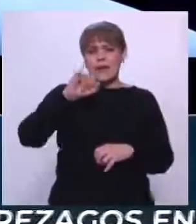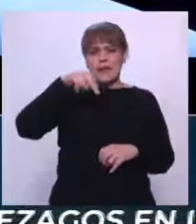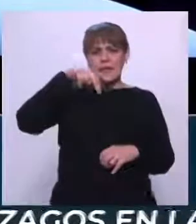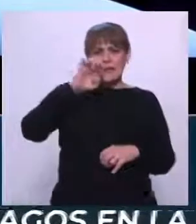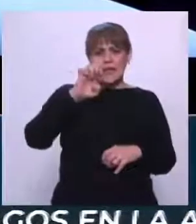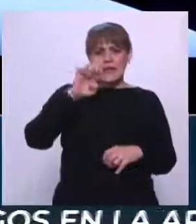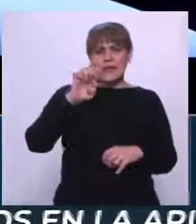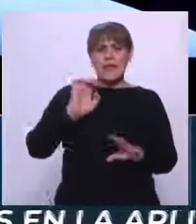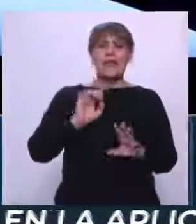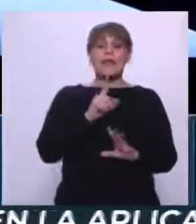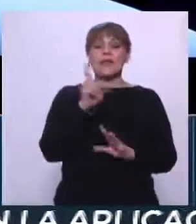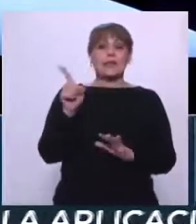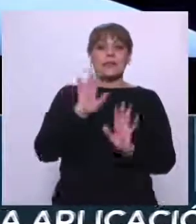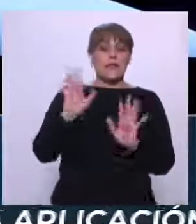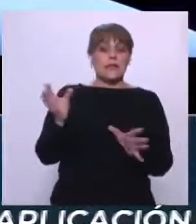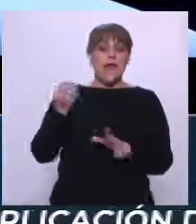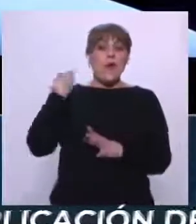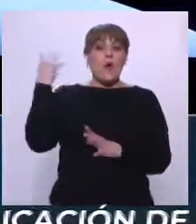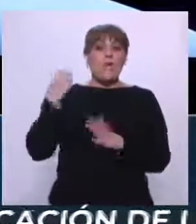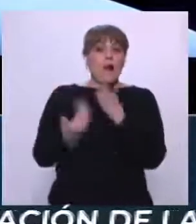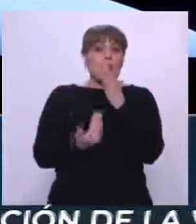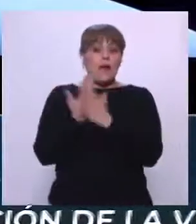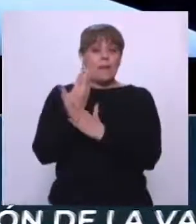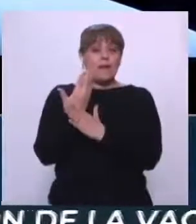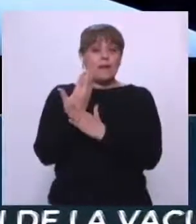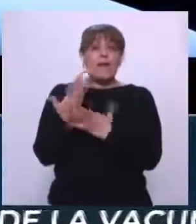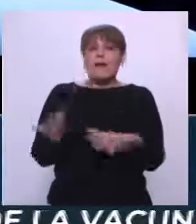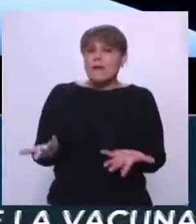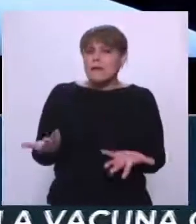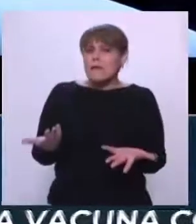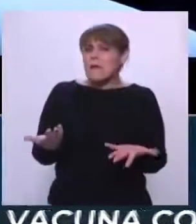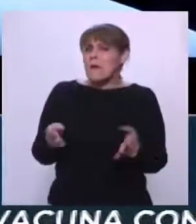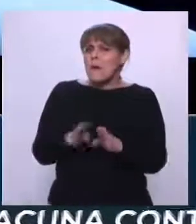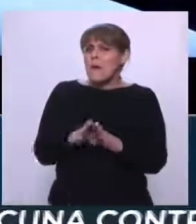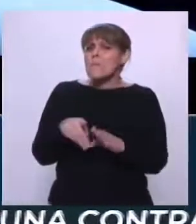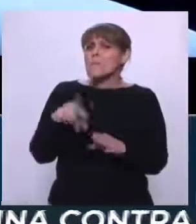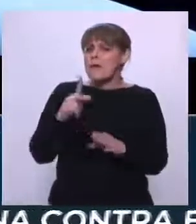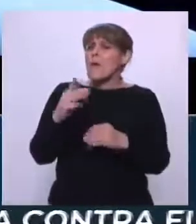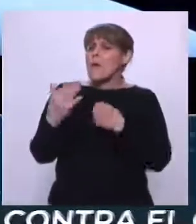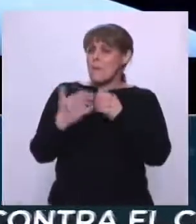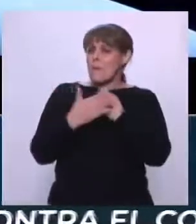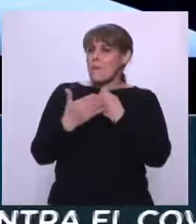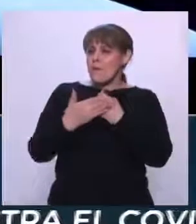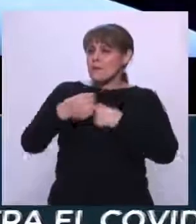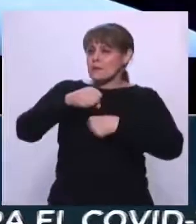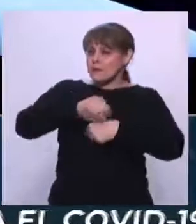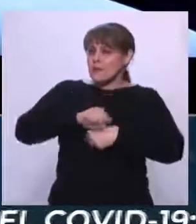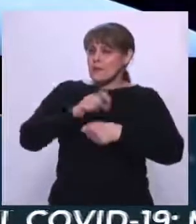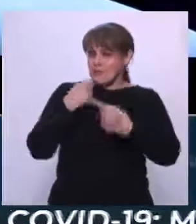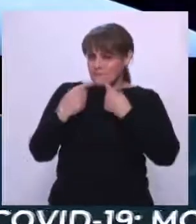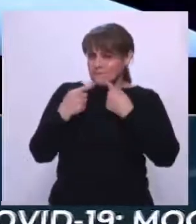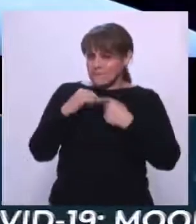ya no quiere transmitir las mañaneras, pero va a dar para largo este tema. Yo creo que lo discutimos la próxima semana o en otra ocasión.